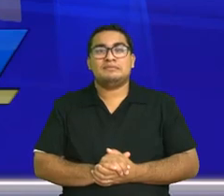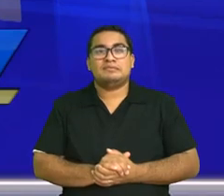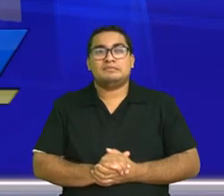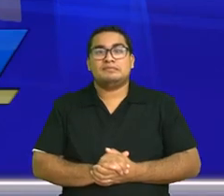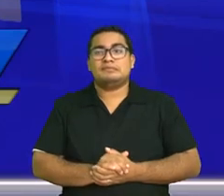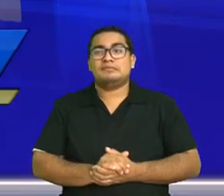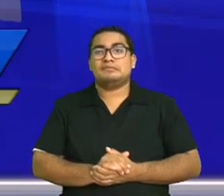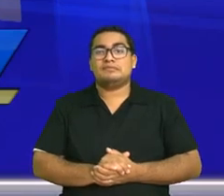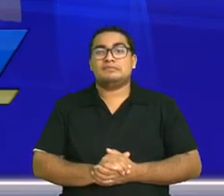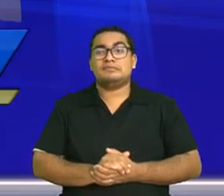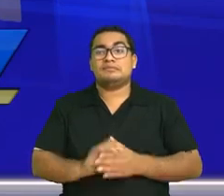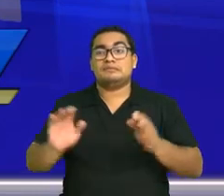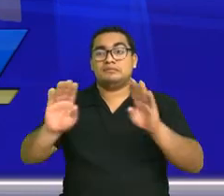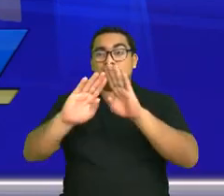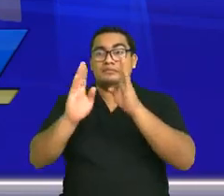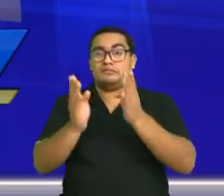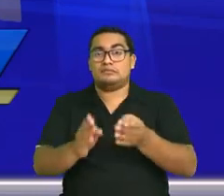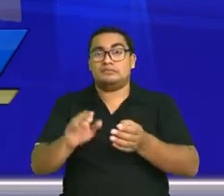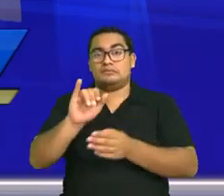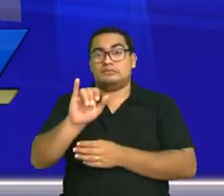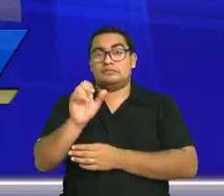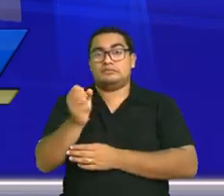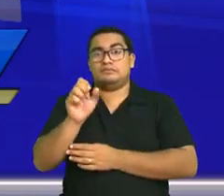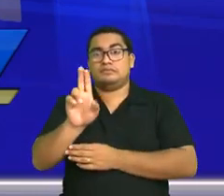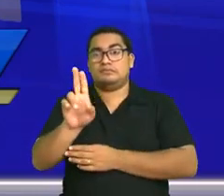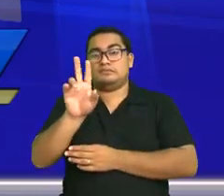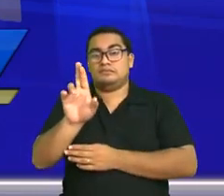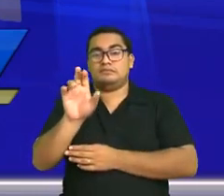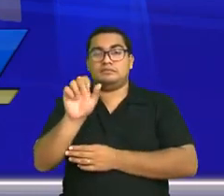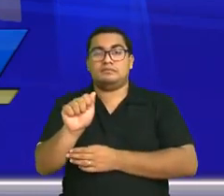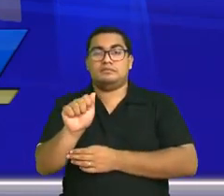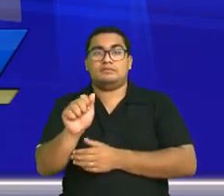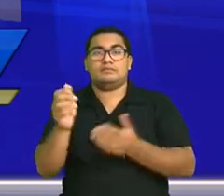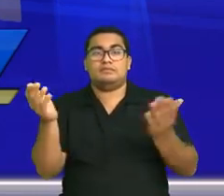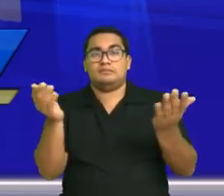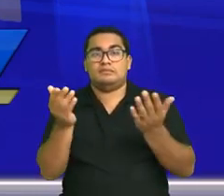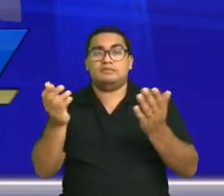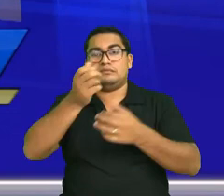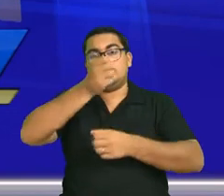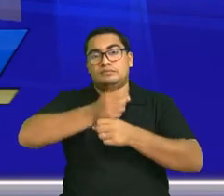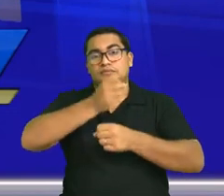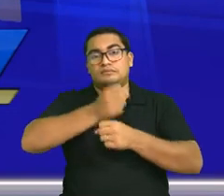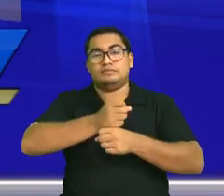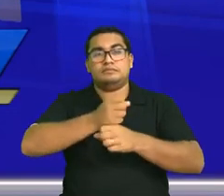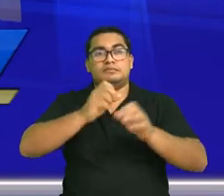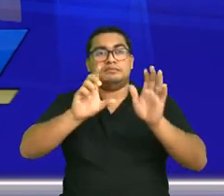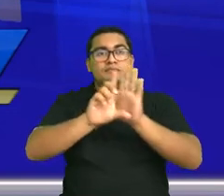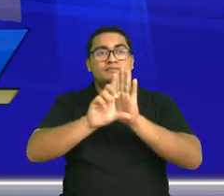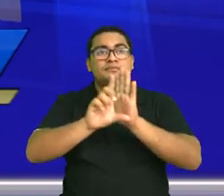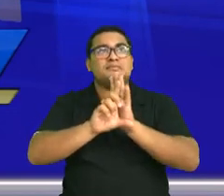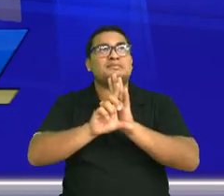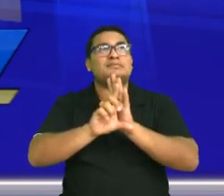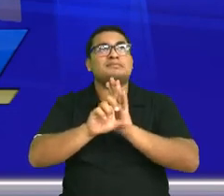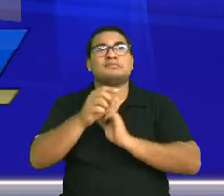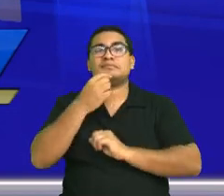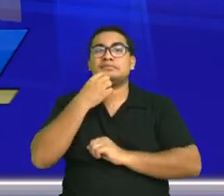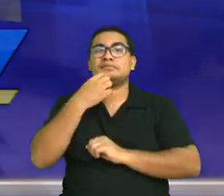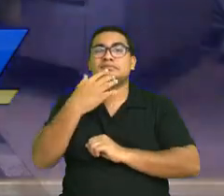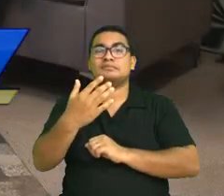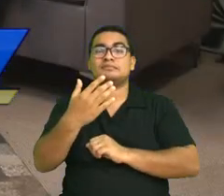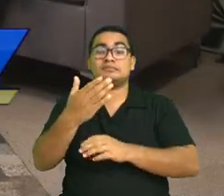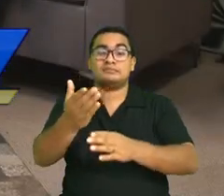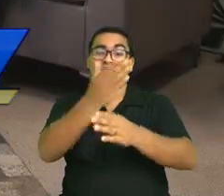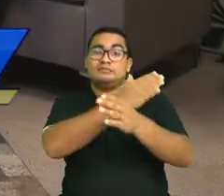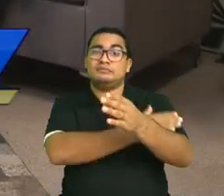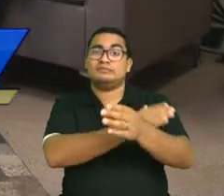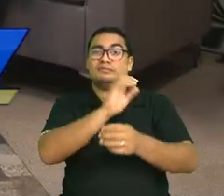dinámica, compañera Isaura, entender la vinculación, ¿no?, dentro del quehacer jurídico, porque de repente, y lo vimos durante